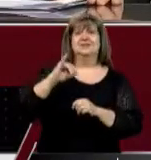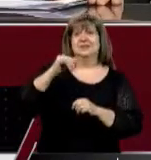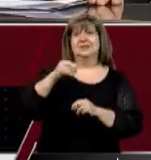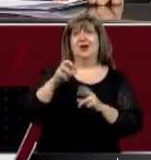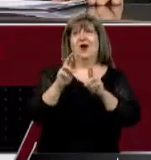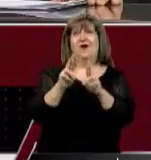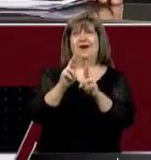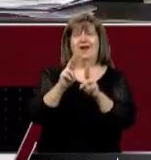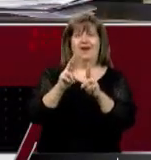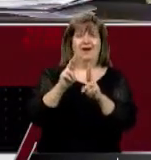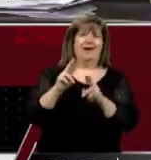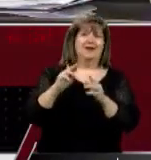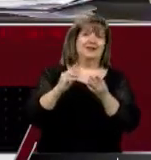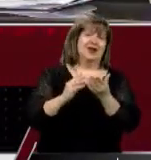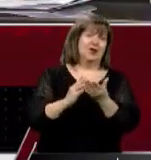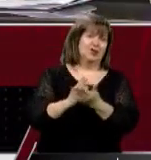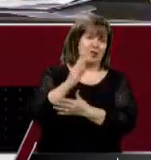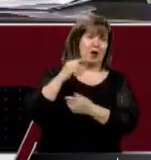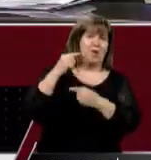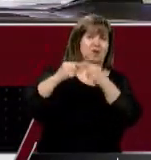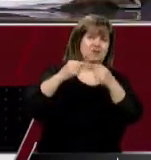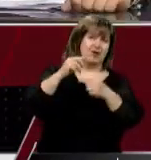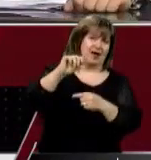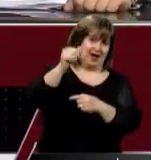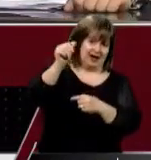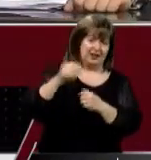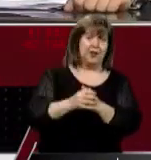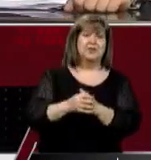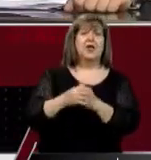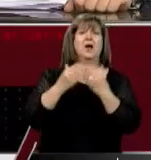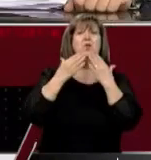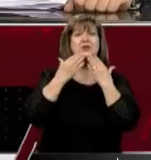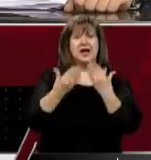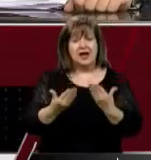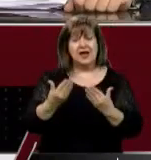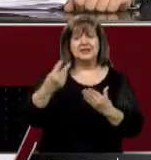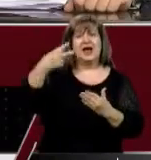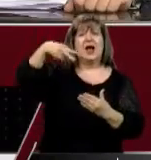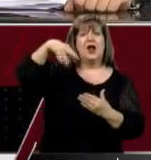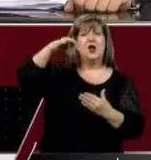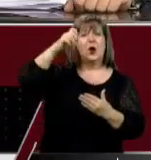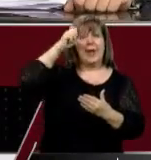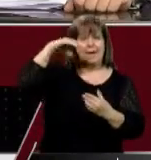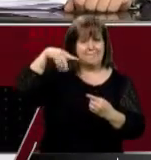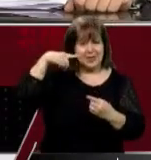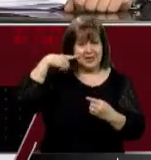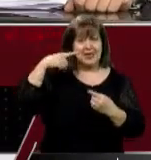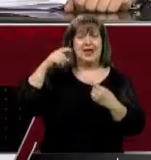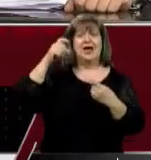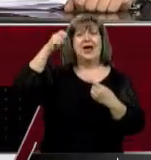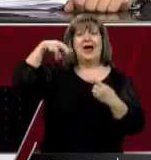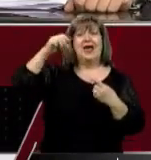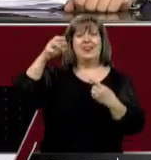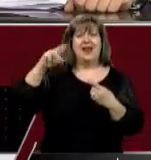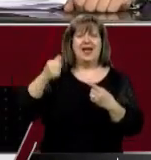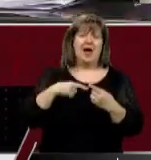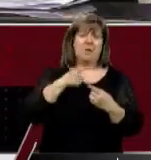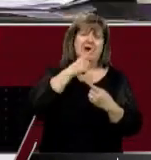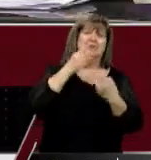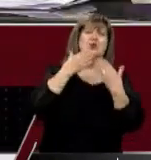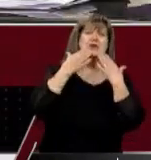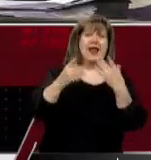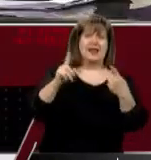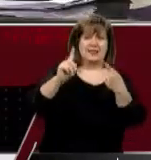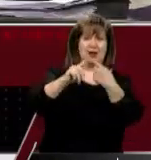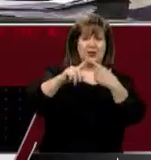Esperamos. Claro que sí. Bueno, Noemí, Andrea, los dos, gracias por este contacto. Como si estuviéramos acá, a la vuelta de la